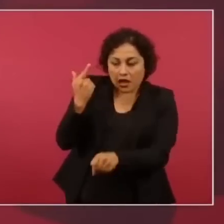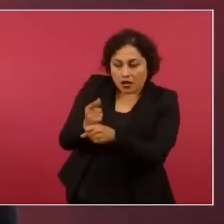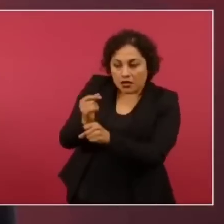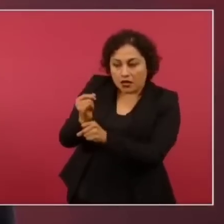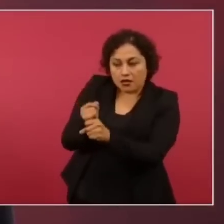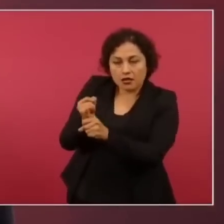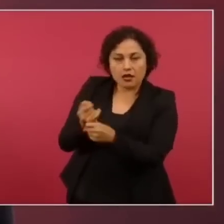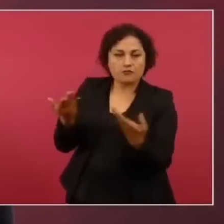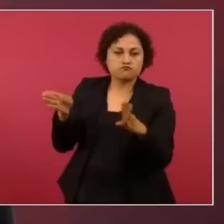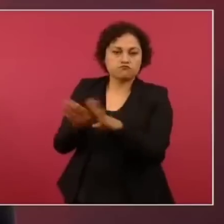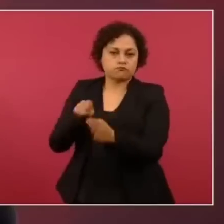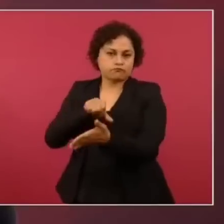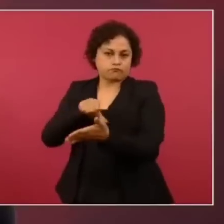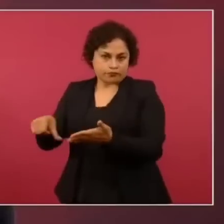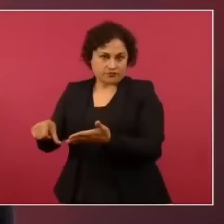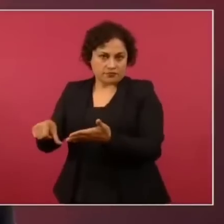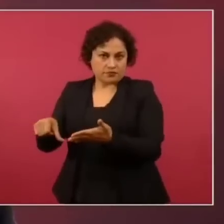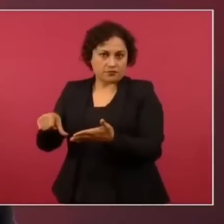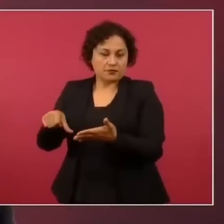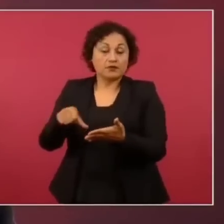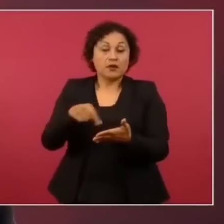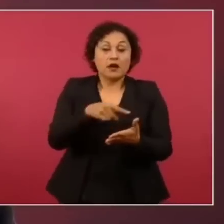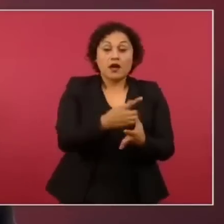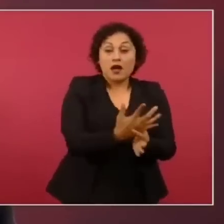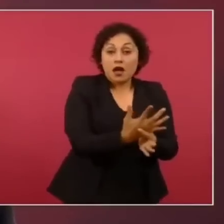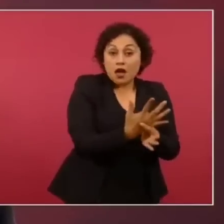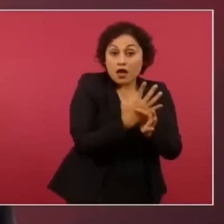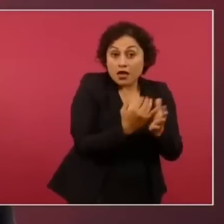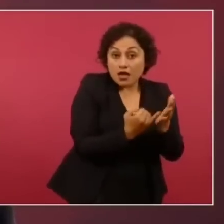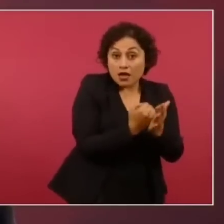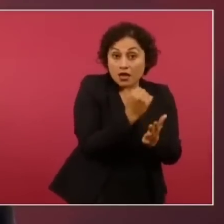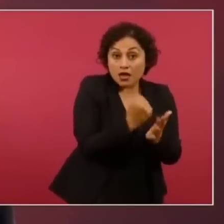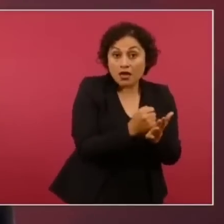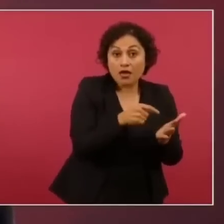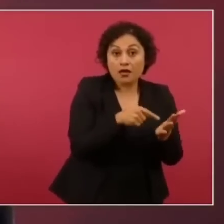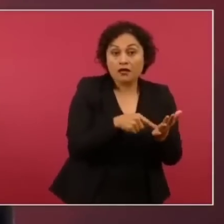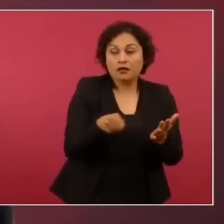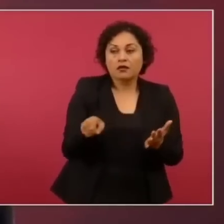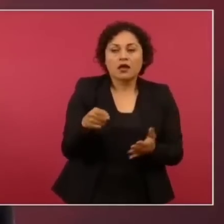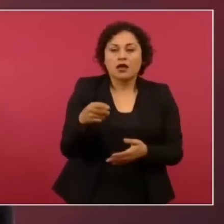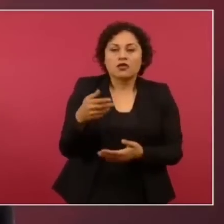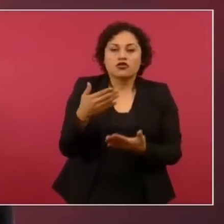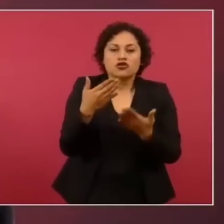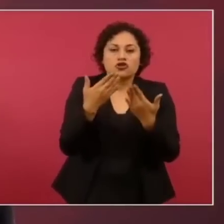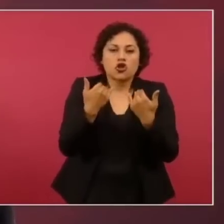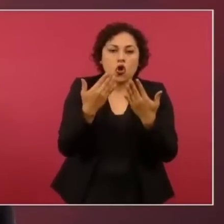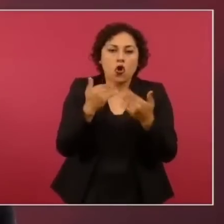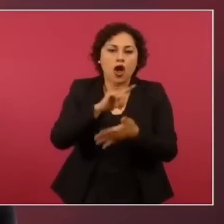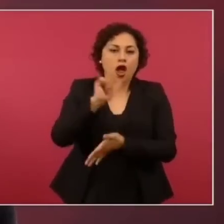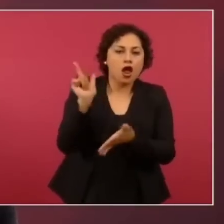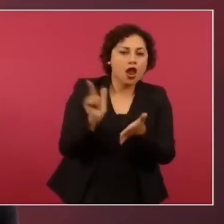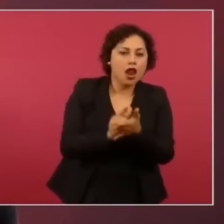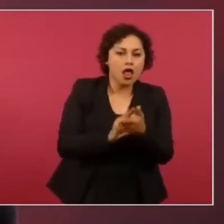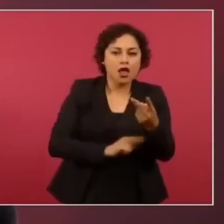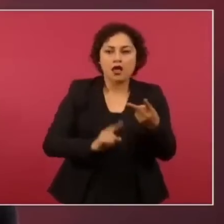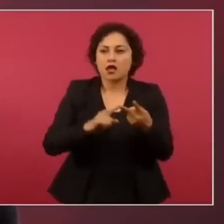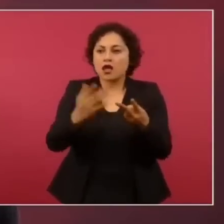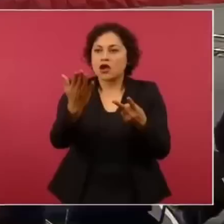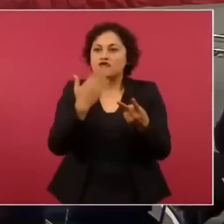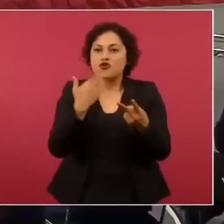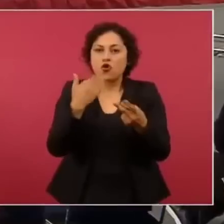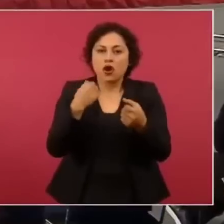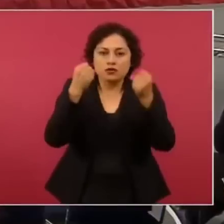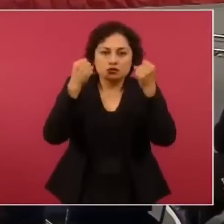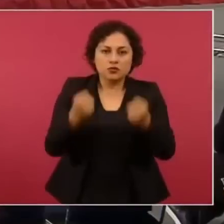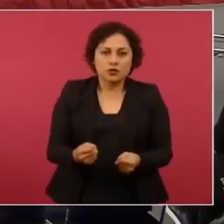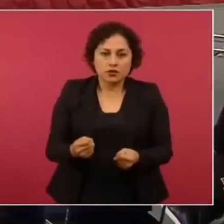México carece de certeza y de seguridad jurídica. ¿Por qué? No explicaron por